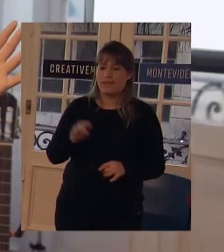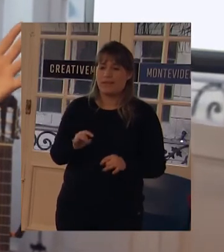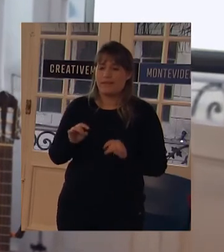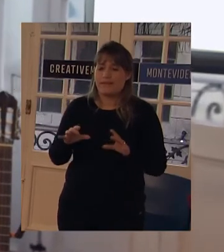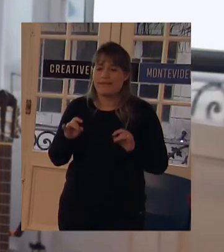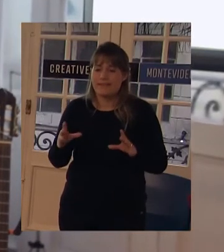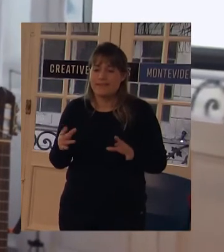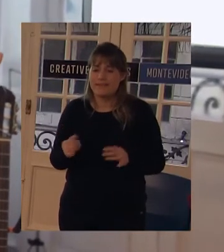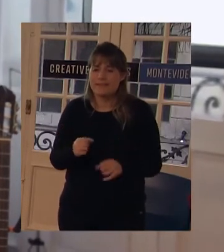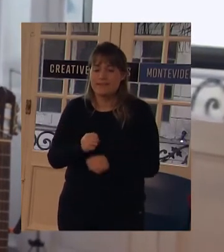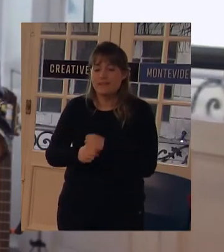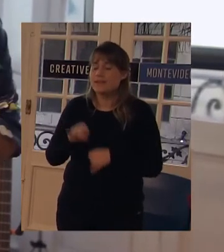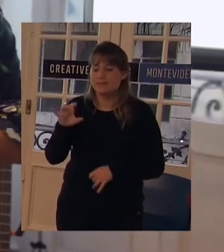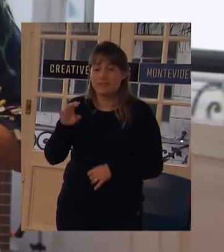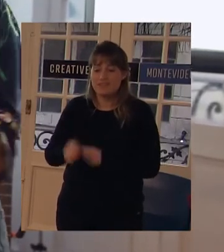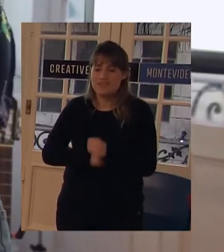unir.